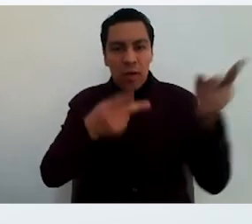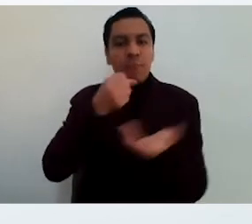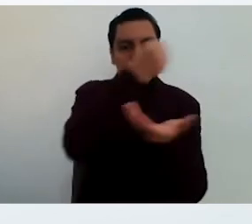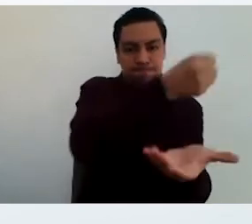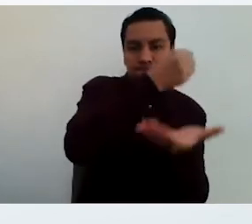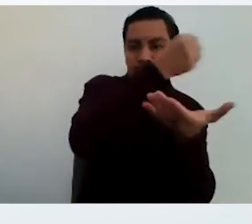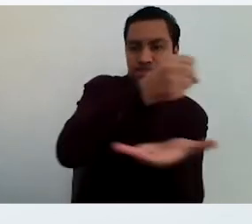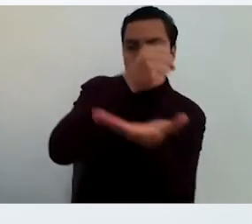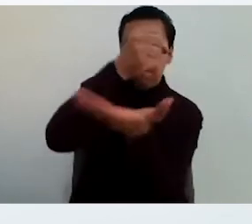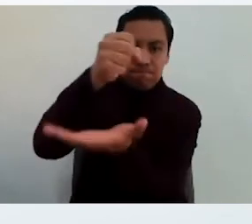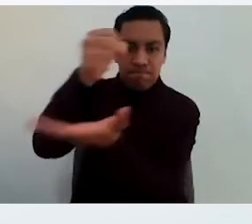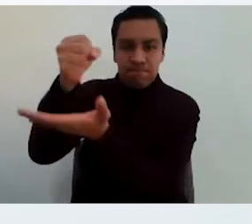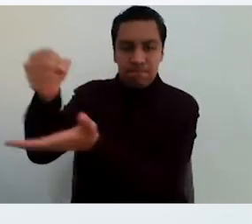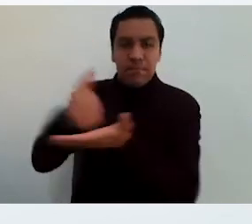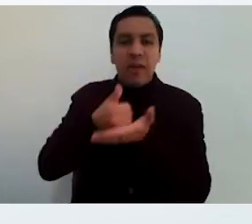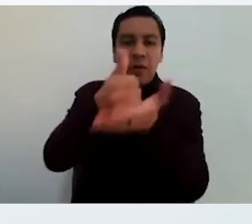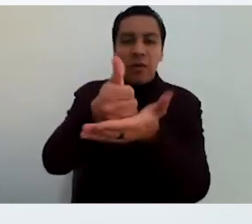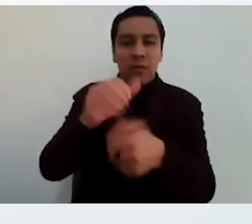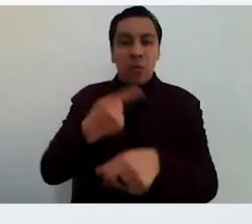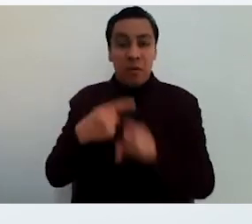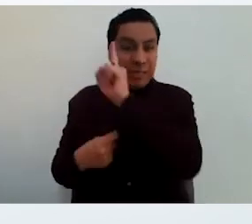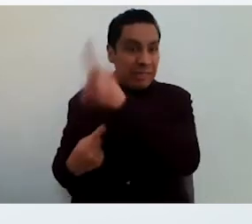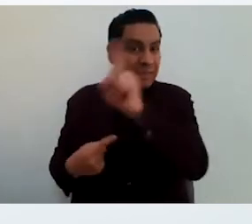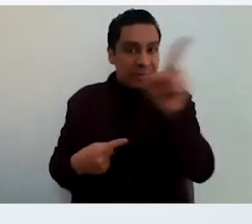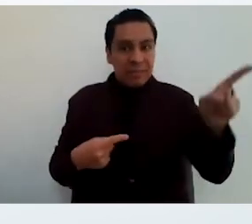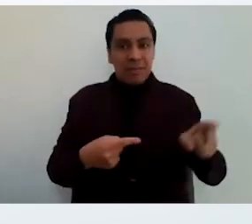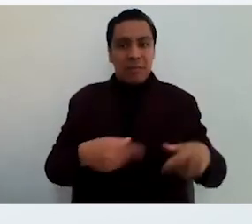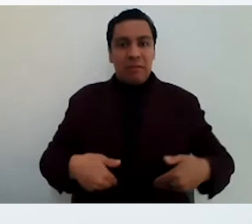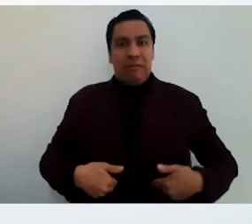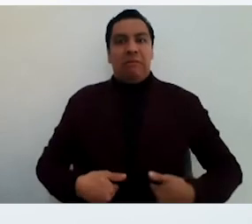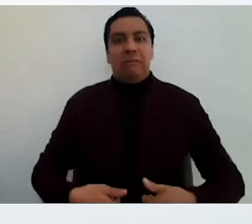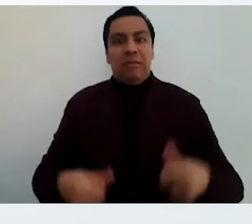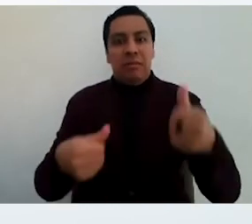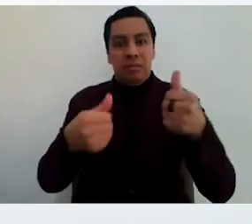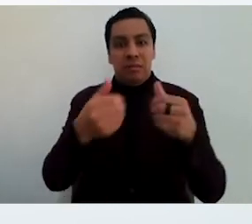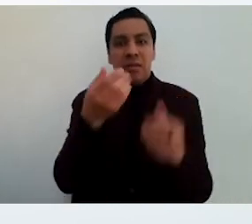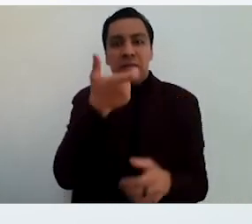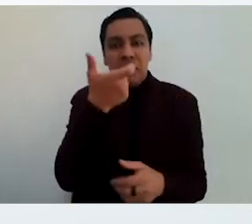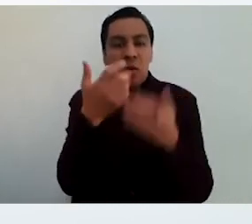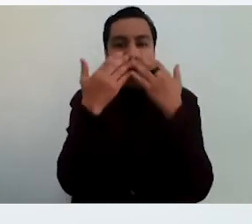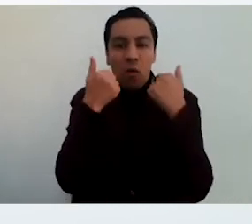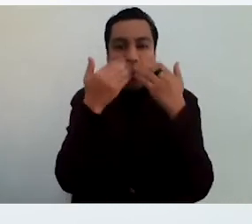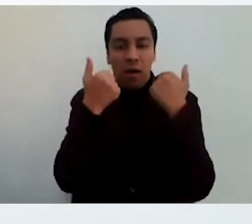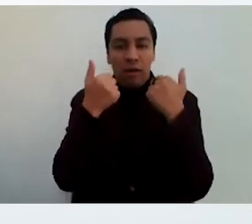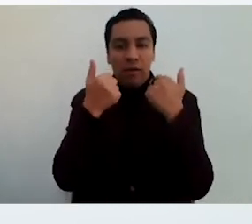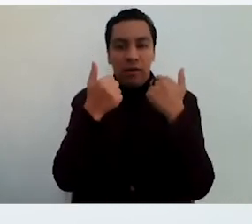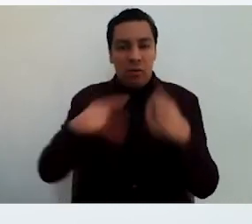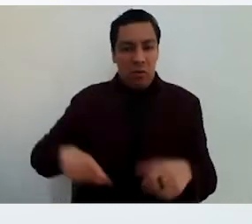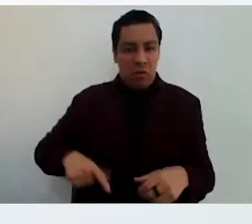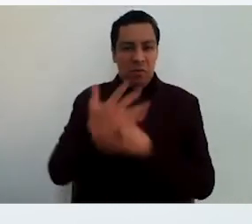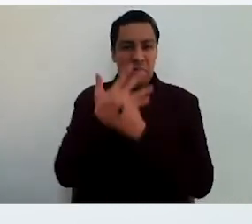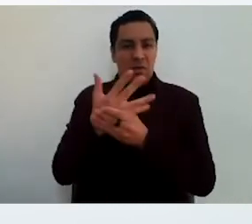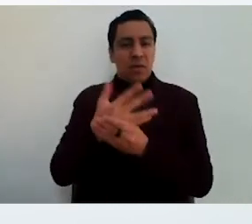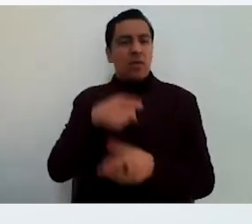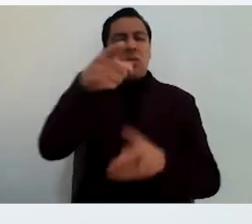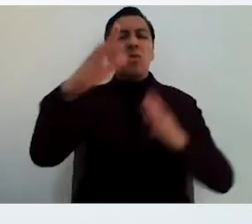iban a morir de hambre? Es decir, Sí. quédate en tu casa, pero te voy a acercar los alimentos para que no salgas y para que no